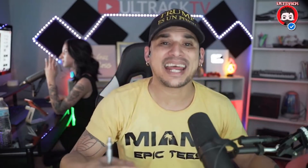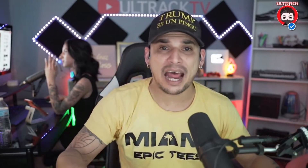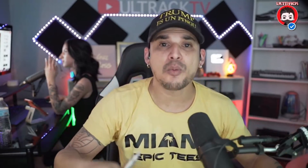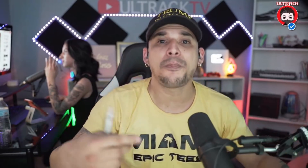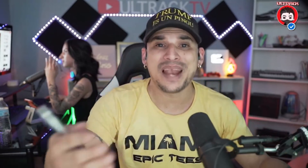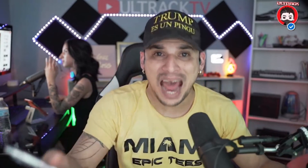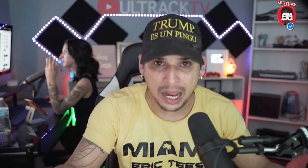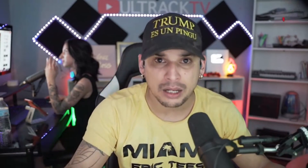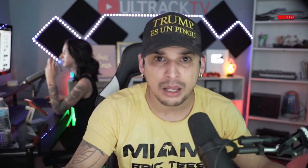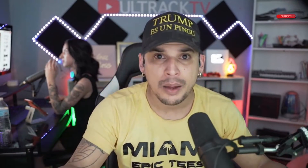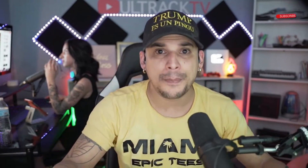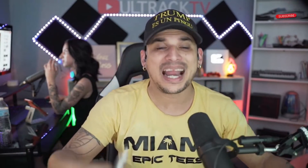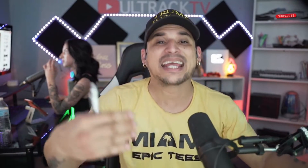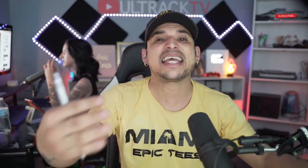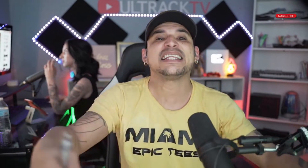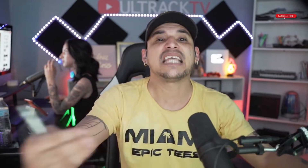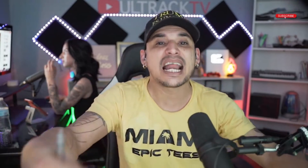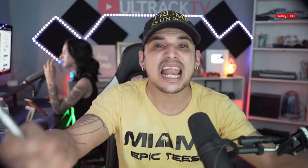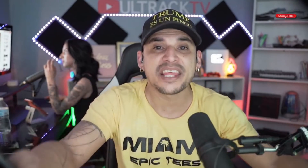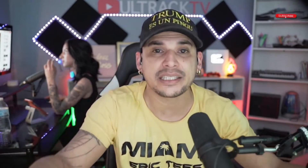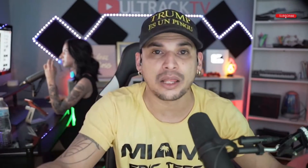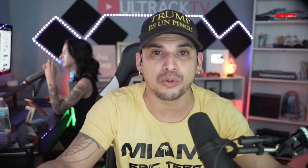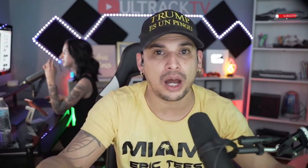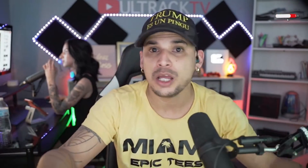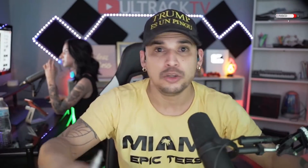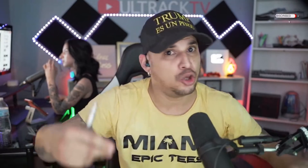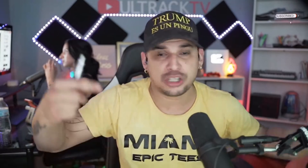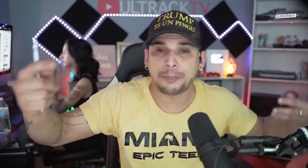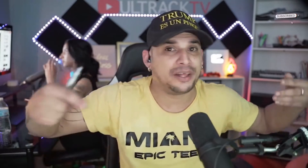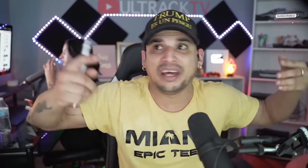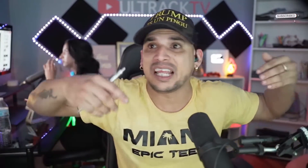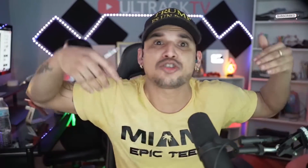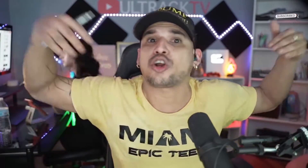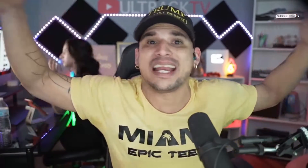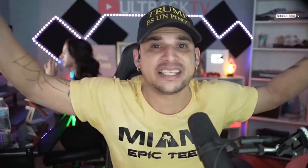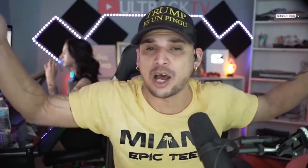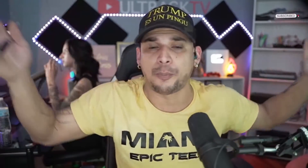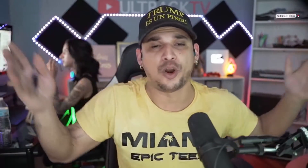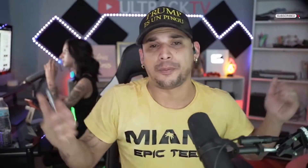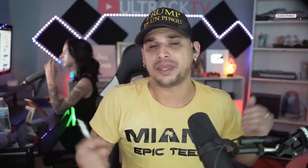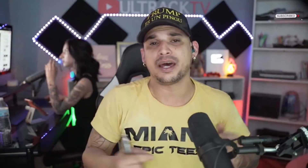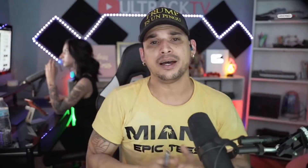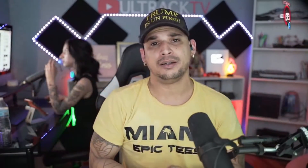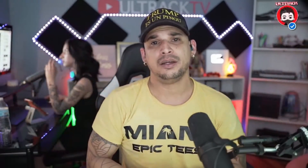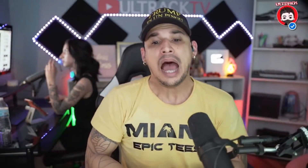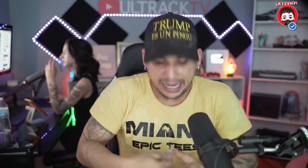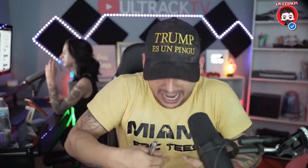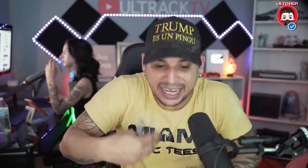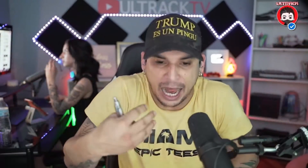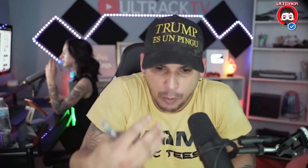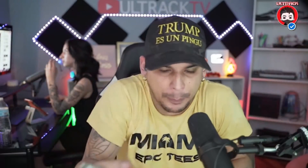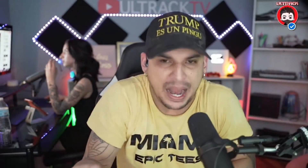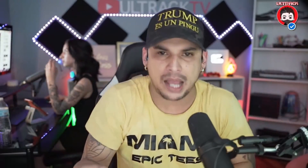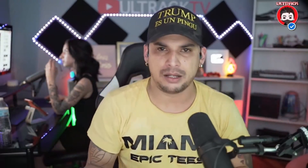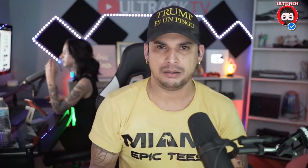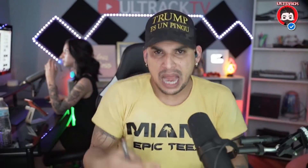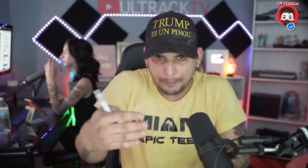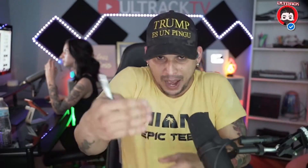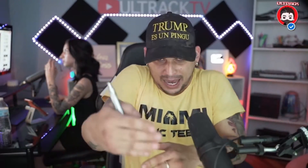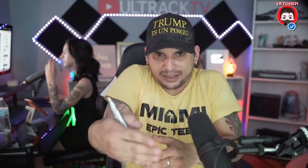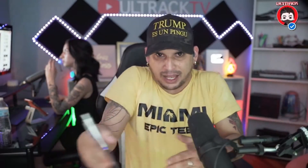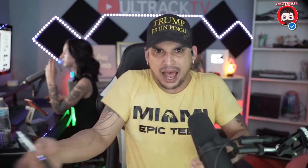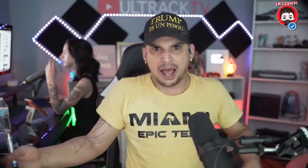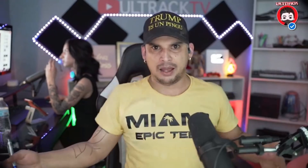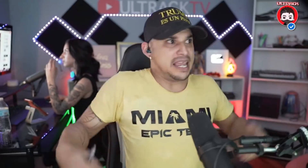claro, que hay que crear un plan para quitar la dictadura. No se puede andar desorganizado por la vida. Hay que crear un plan. Y